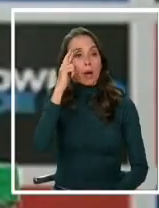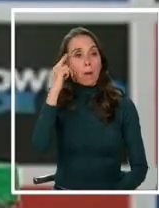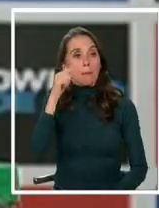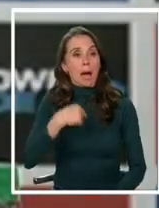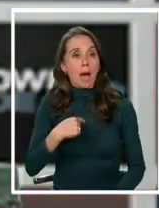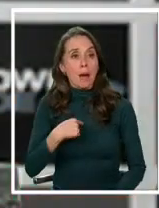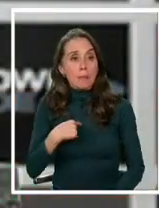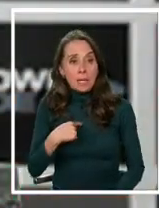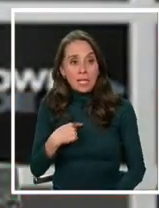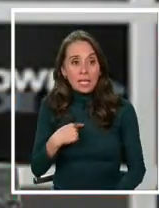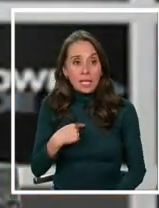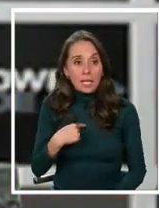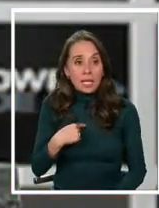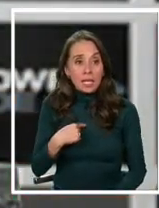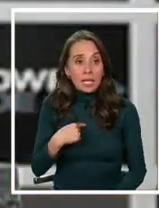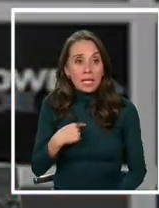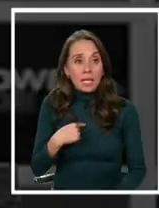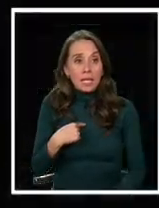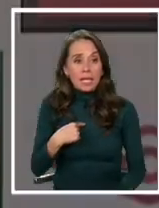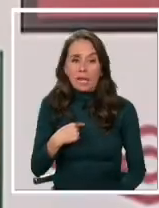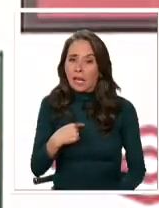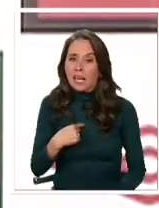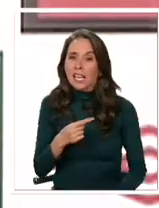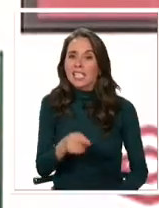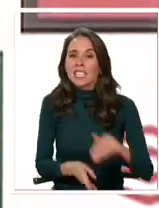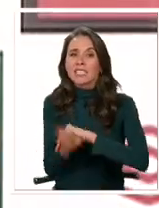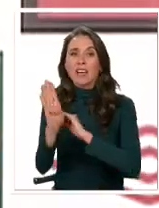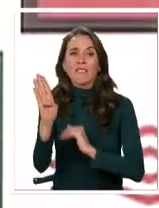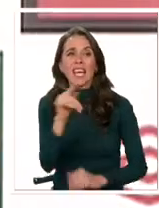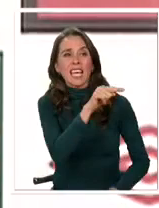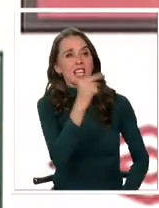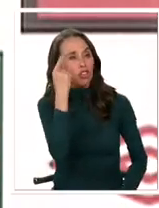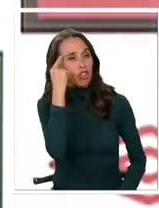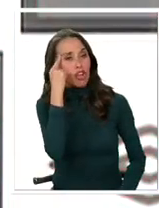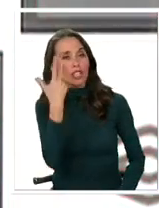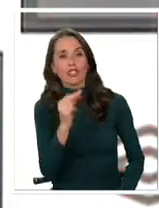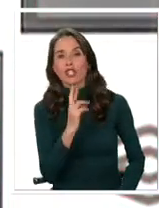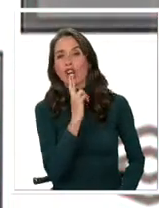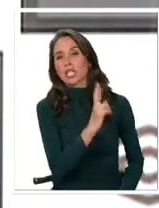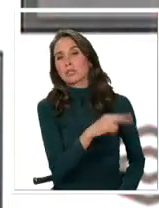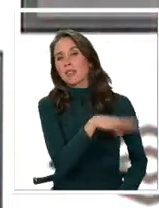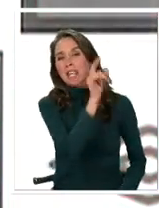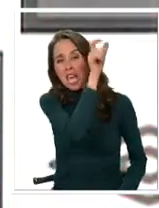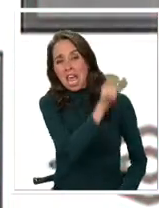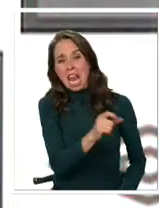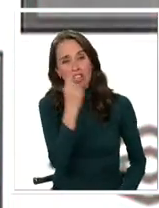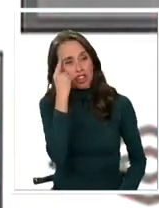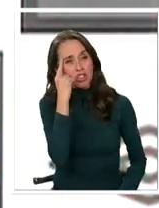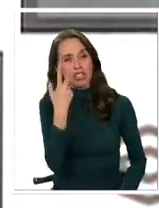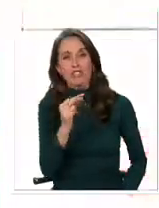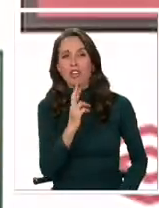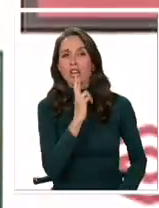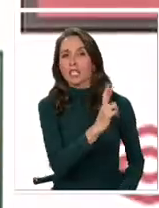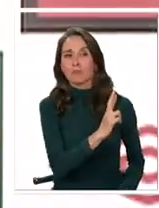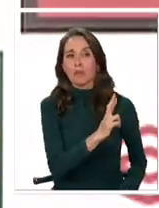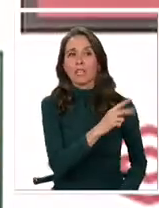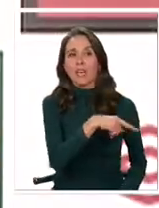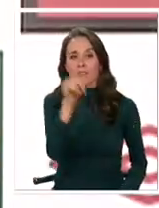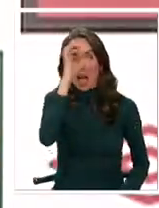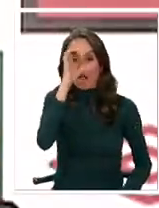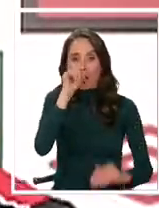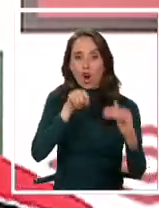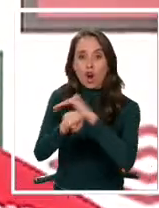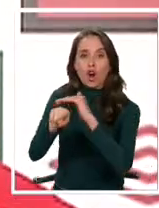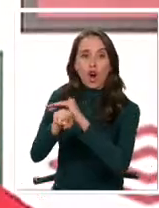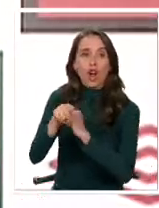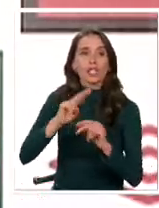para quei es tontito no quiero responder nada es tontito no no quiero responder nada Buscar los goles